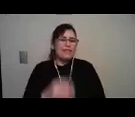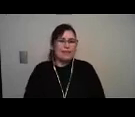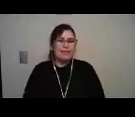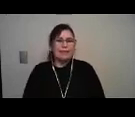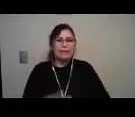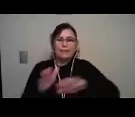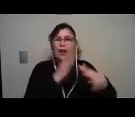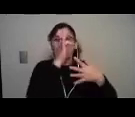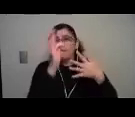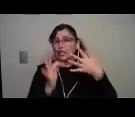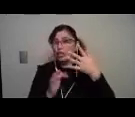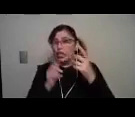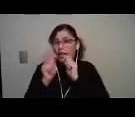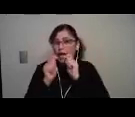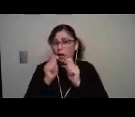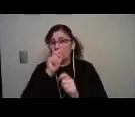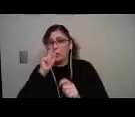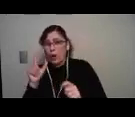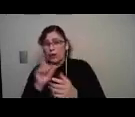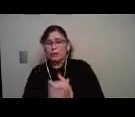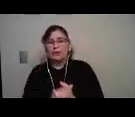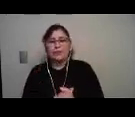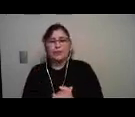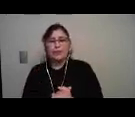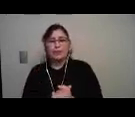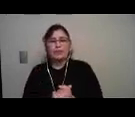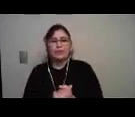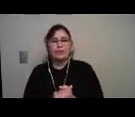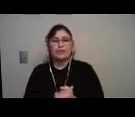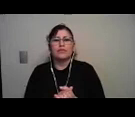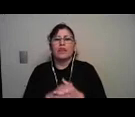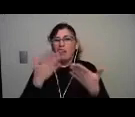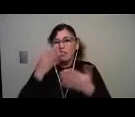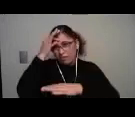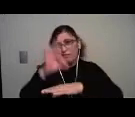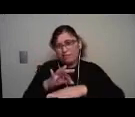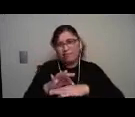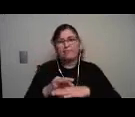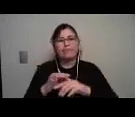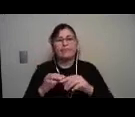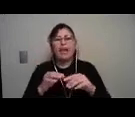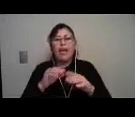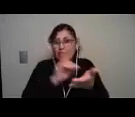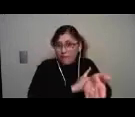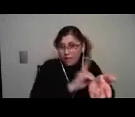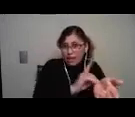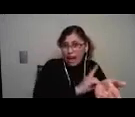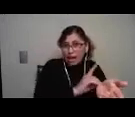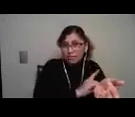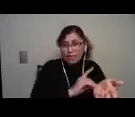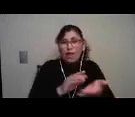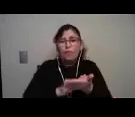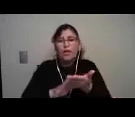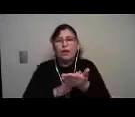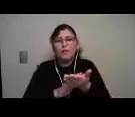Factores de riesgo, ya, para el desarrollo de patología diabética, ya tienen,